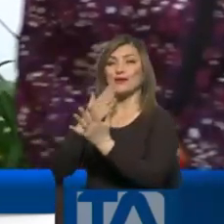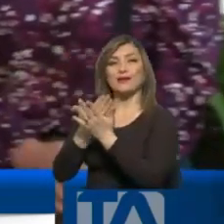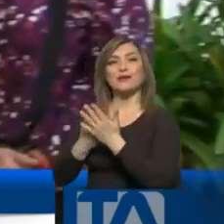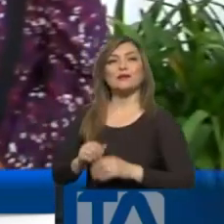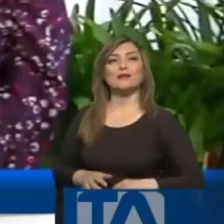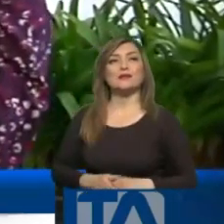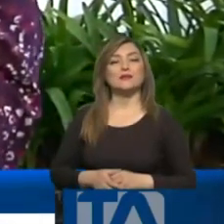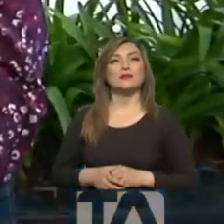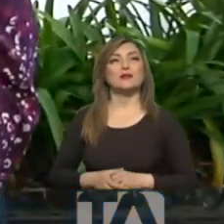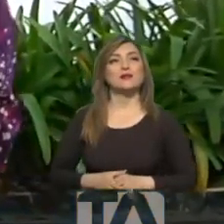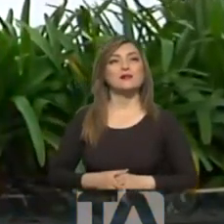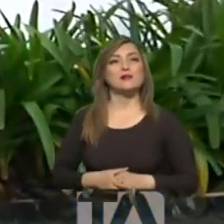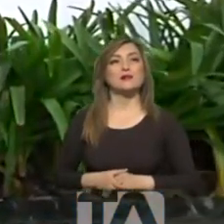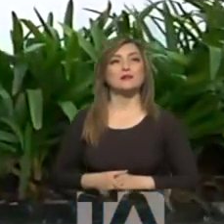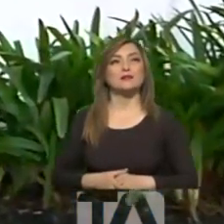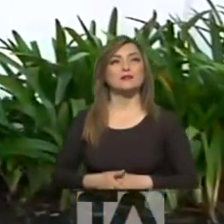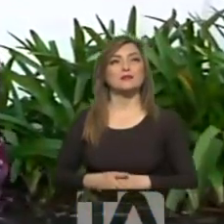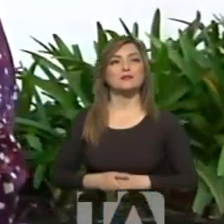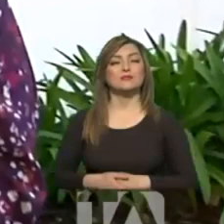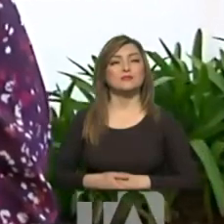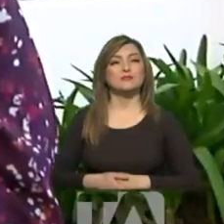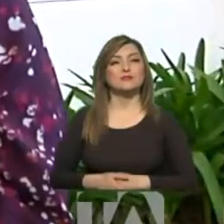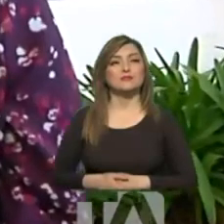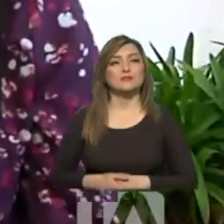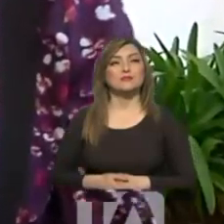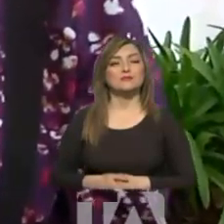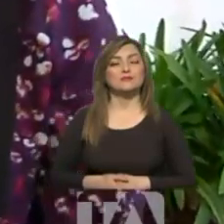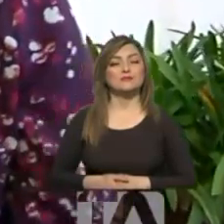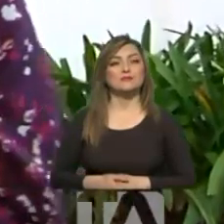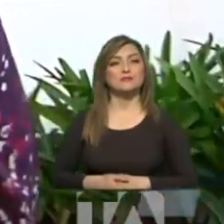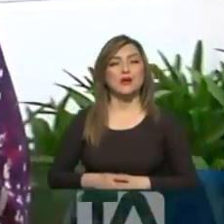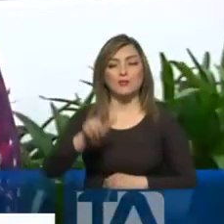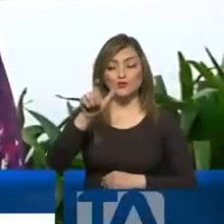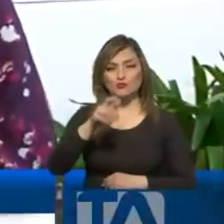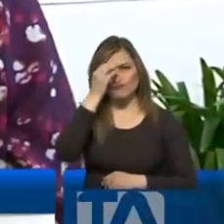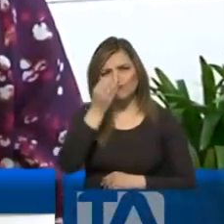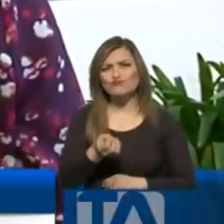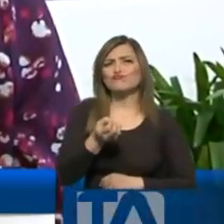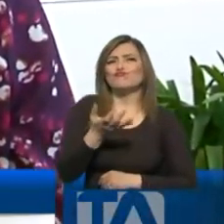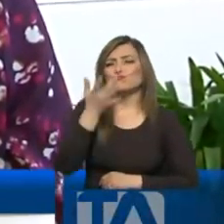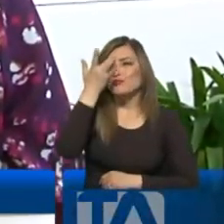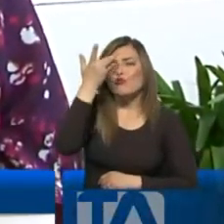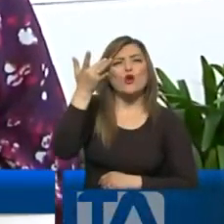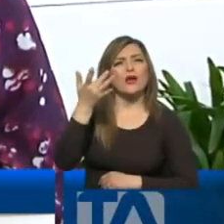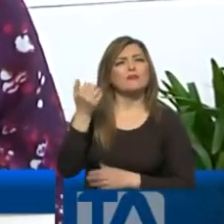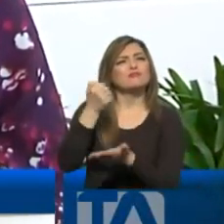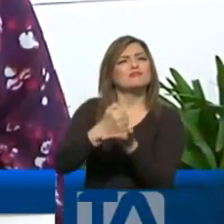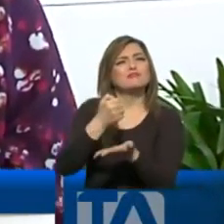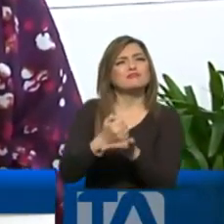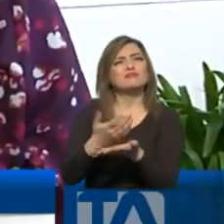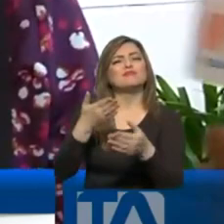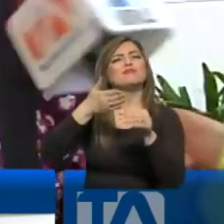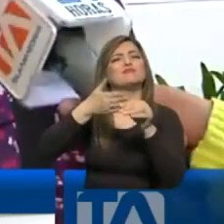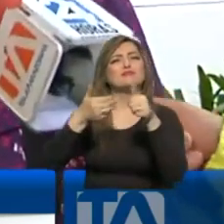gracias. Vamos a acercarnos también a donde otra de las usuarias que está en este momento. Muy buenos días, coméntenos por qué usted va a sacar el día de